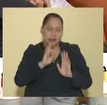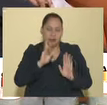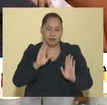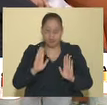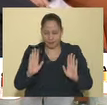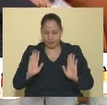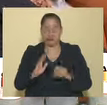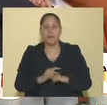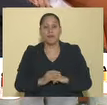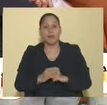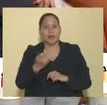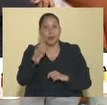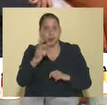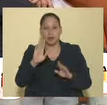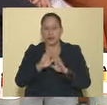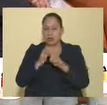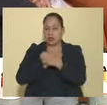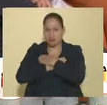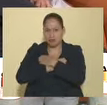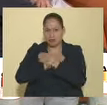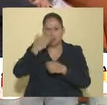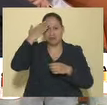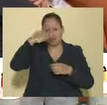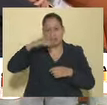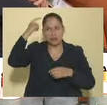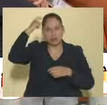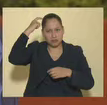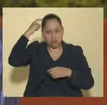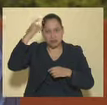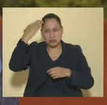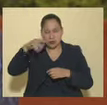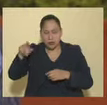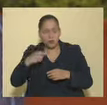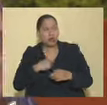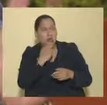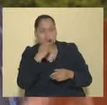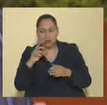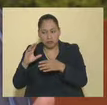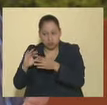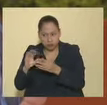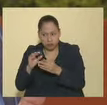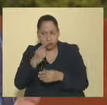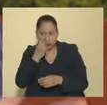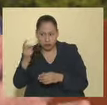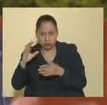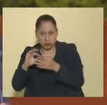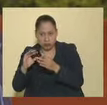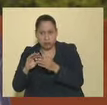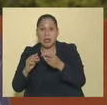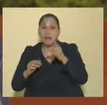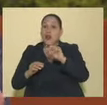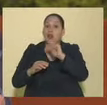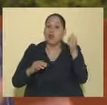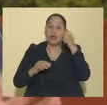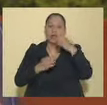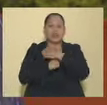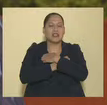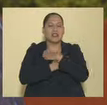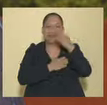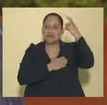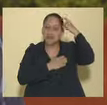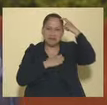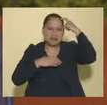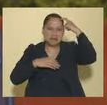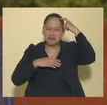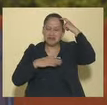pero entonces a eso se le llama educación consciente, cuando tengo conciencia de qué le dije. Pero hay una parte que es la educación inconsciente. ¿Cuál es